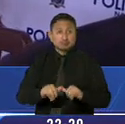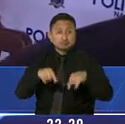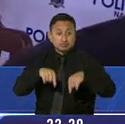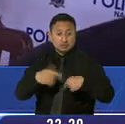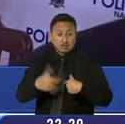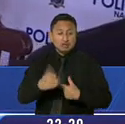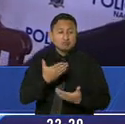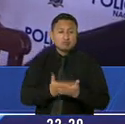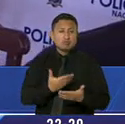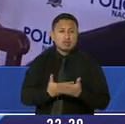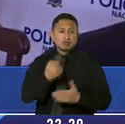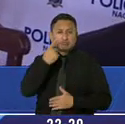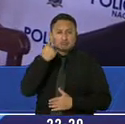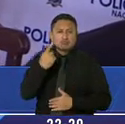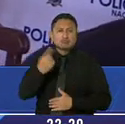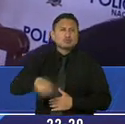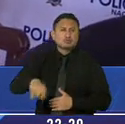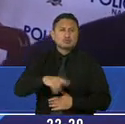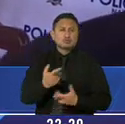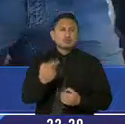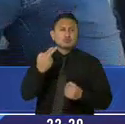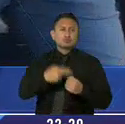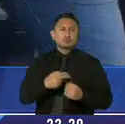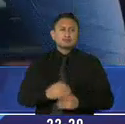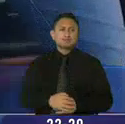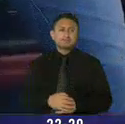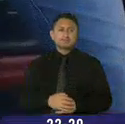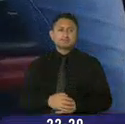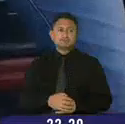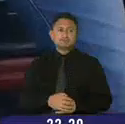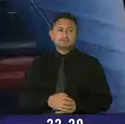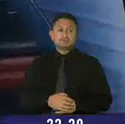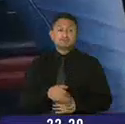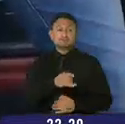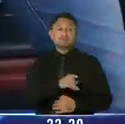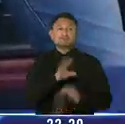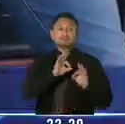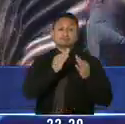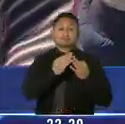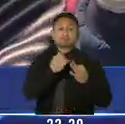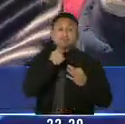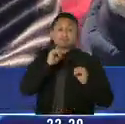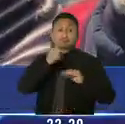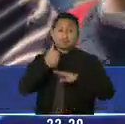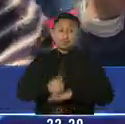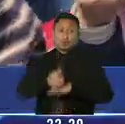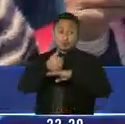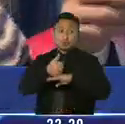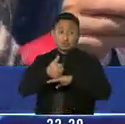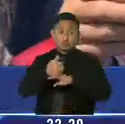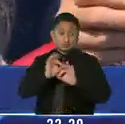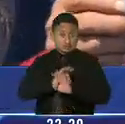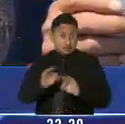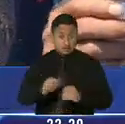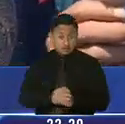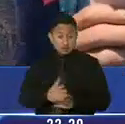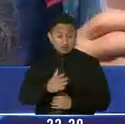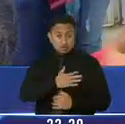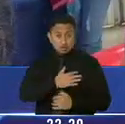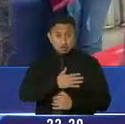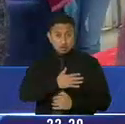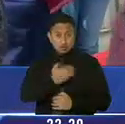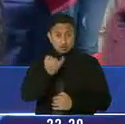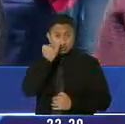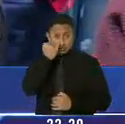los ciudadanos que hayan participado en este hecho. Mientras tanto, los deudos dicen que si las autoridades no actúan, aplicarán justicia